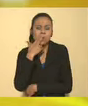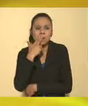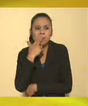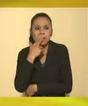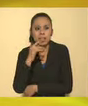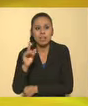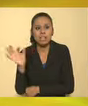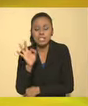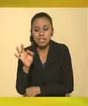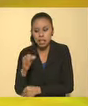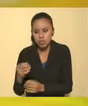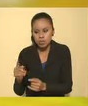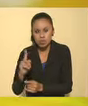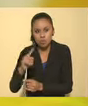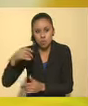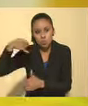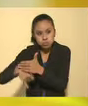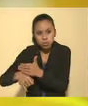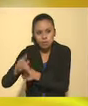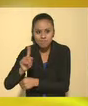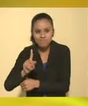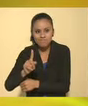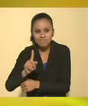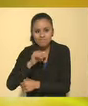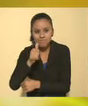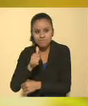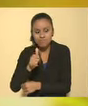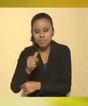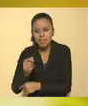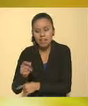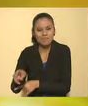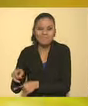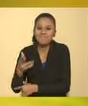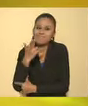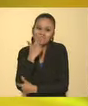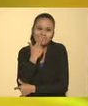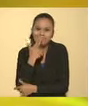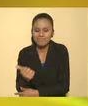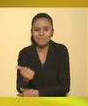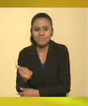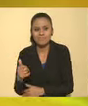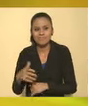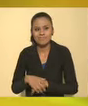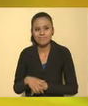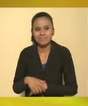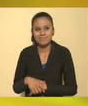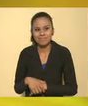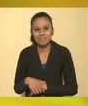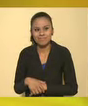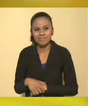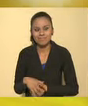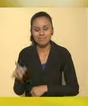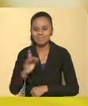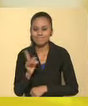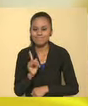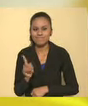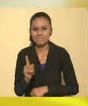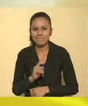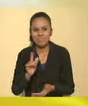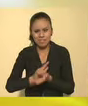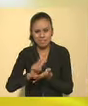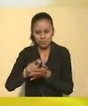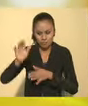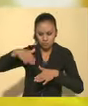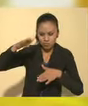ojo? No. ¿Después de las limpias? Después de la limpia y luego bates y ves. No, Miguel. No.